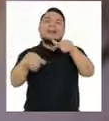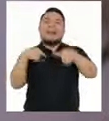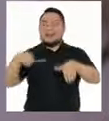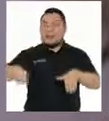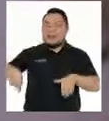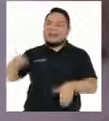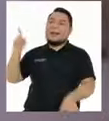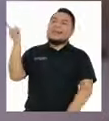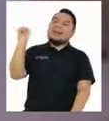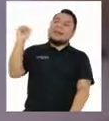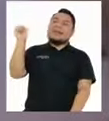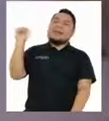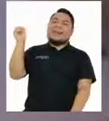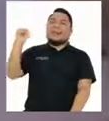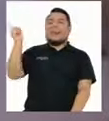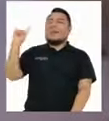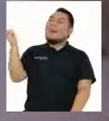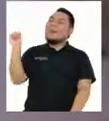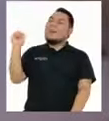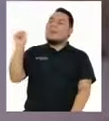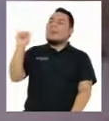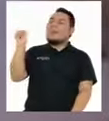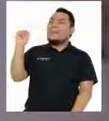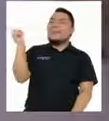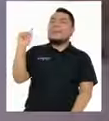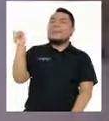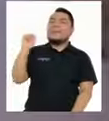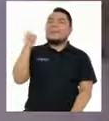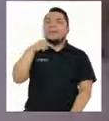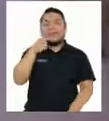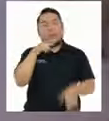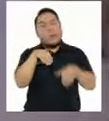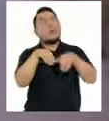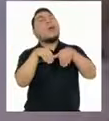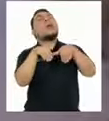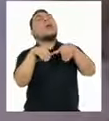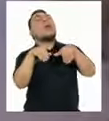cola muy rápidamente y ladro.